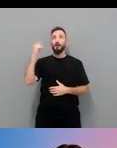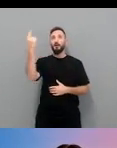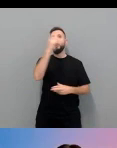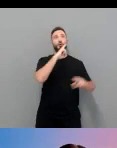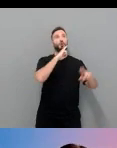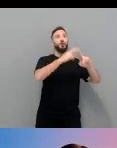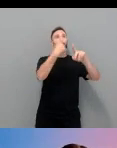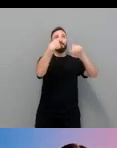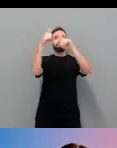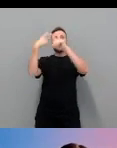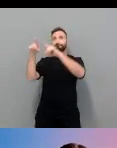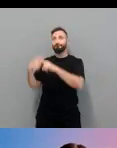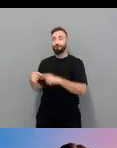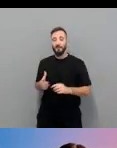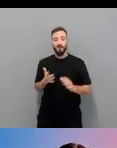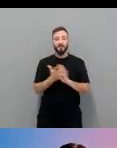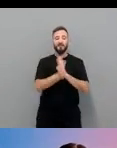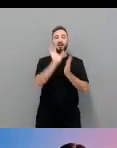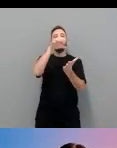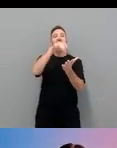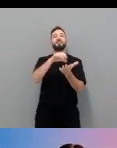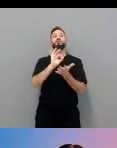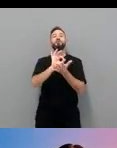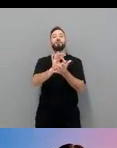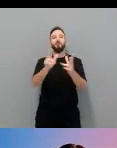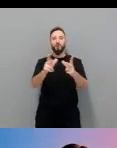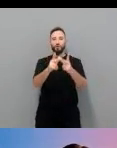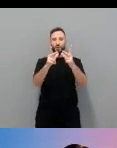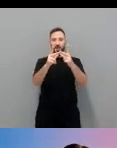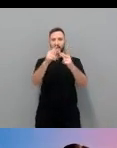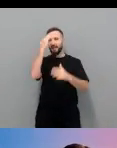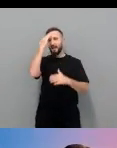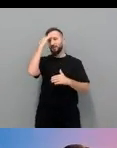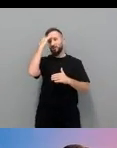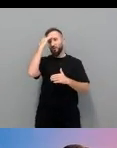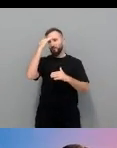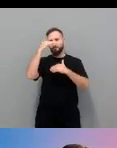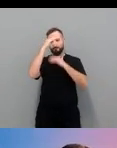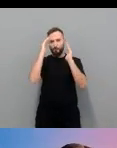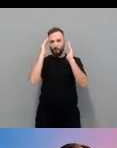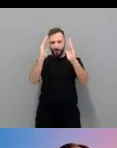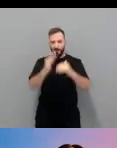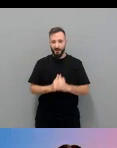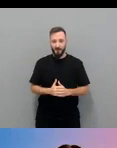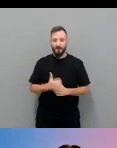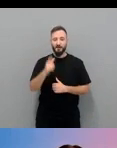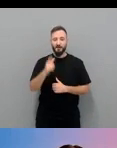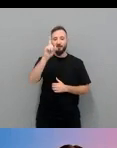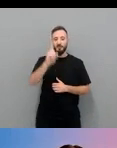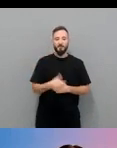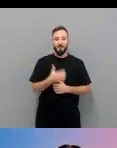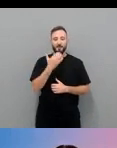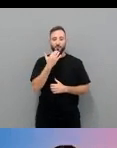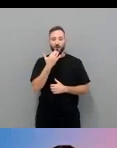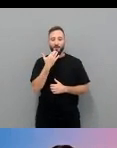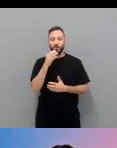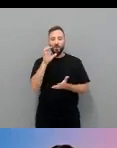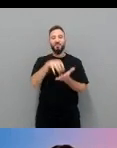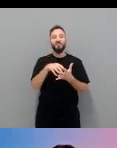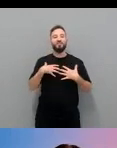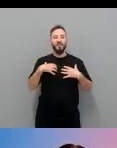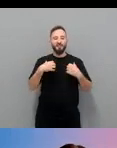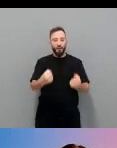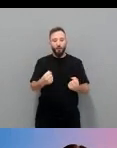podría decir que los centros de servicios sociales, ¿no?, de atención primaria, pues desde ayuntamientos, centros de salud, la propia